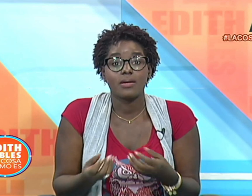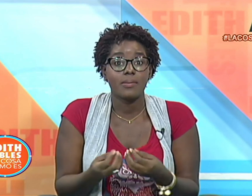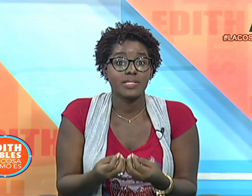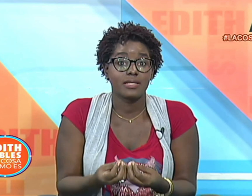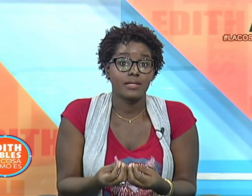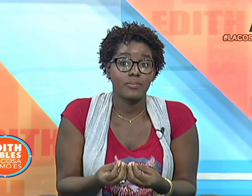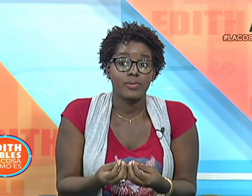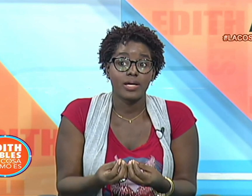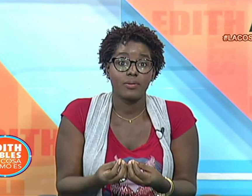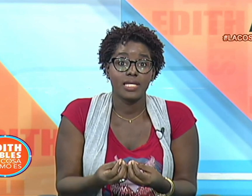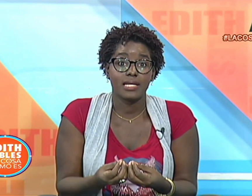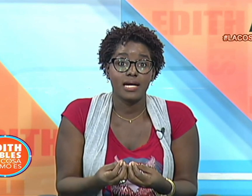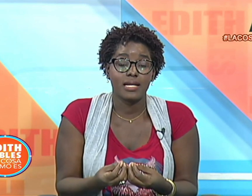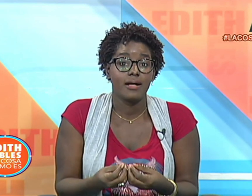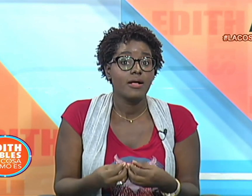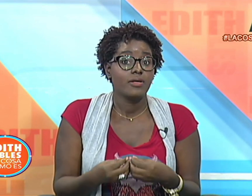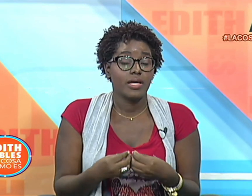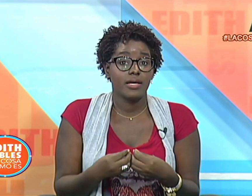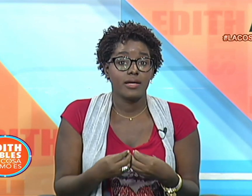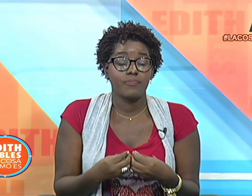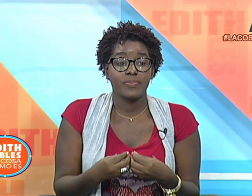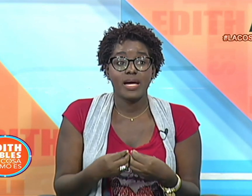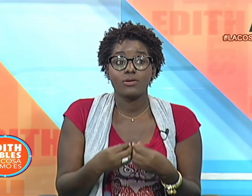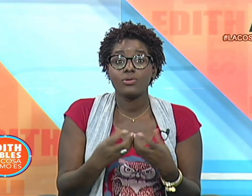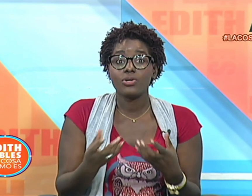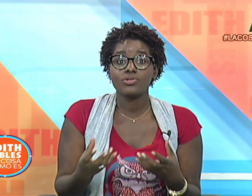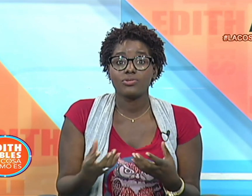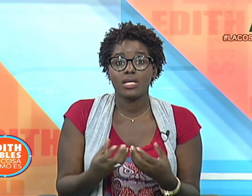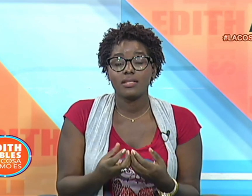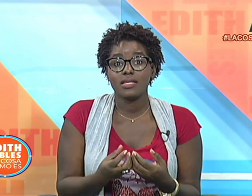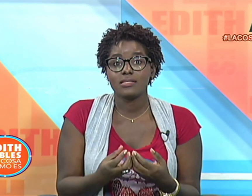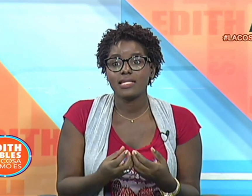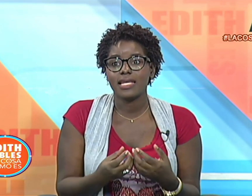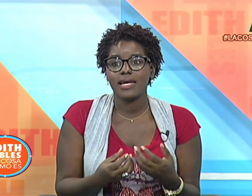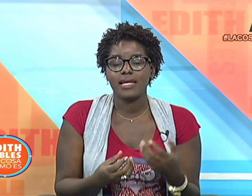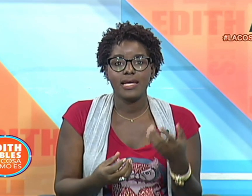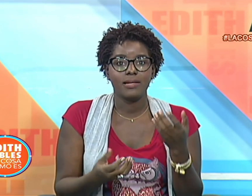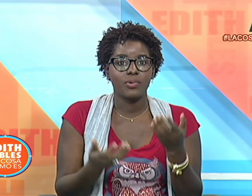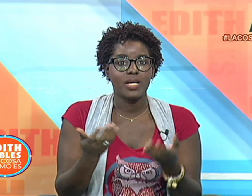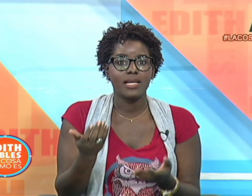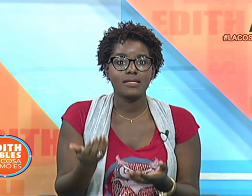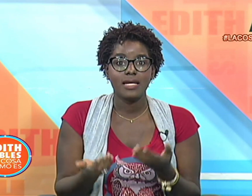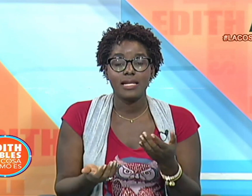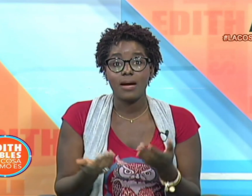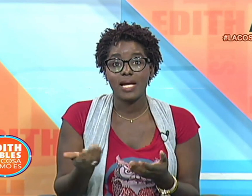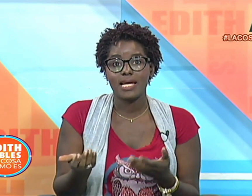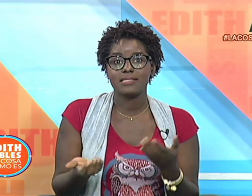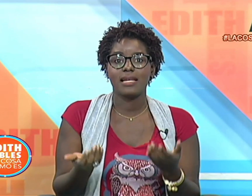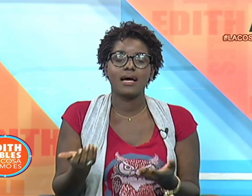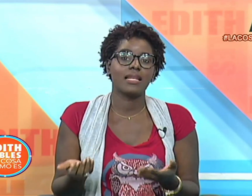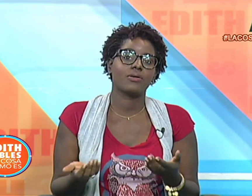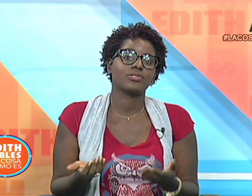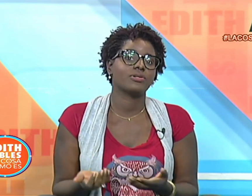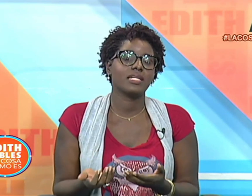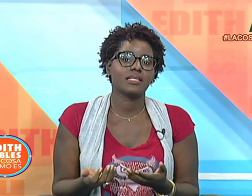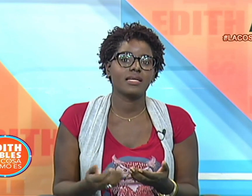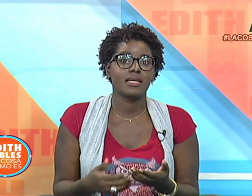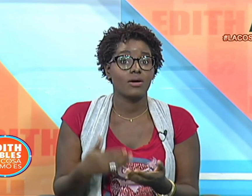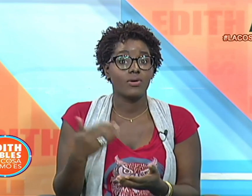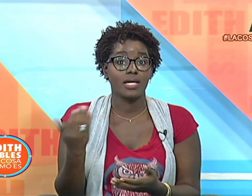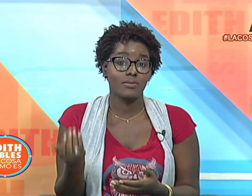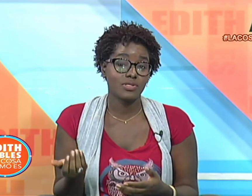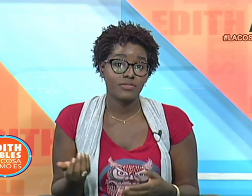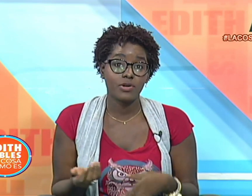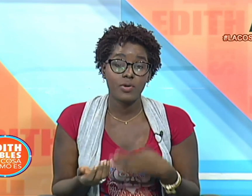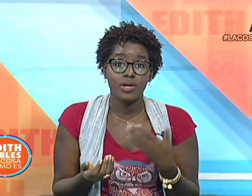país qué va a pasar en república dominicana algunos dicen que el poner en la balanza la cuestión antes de